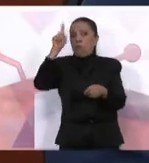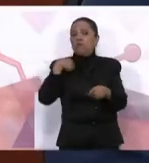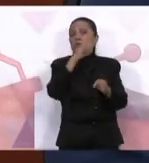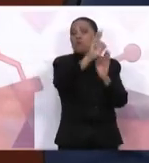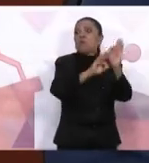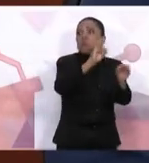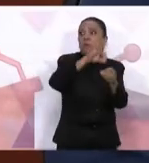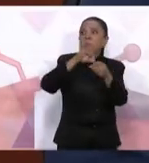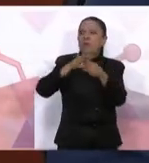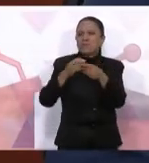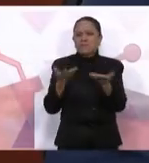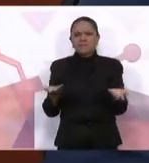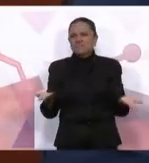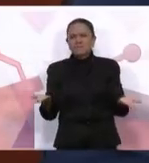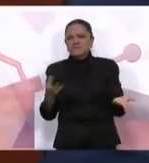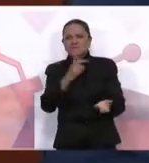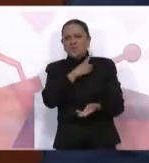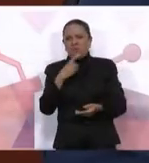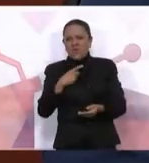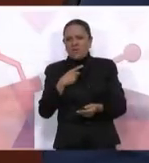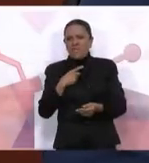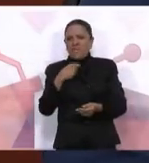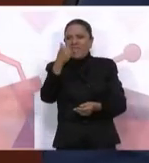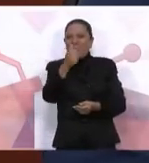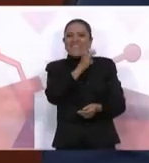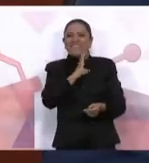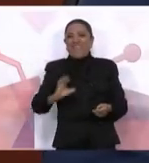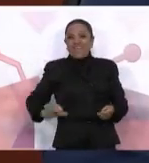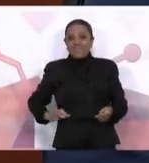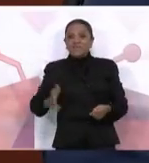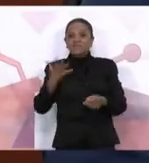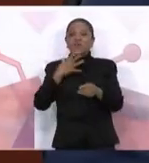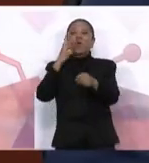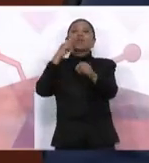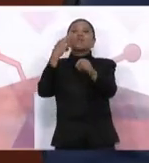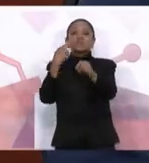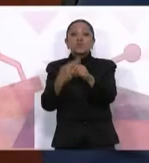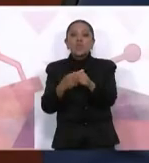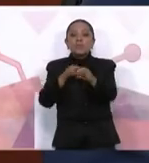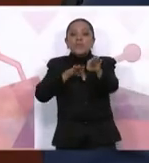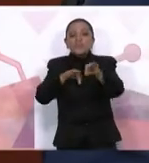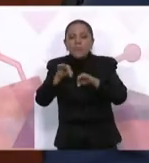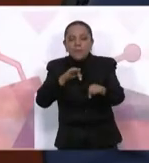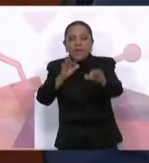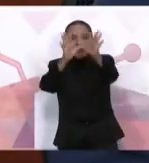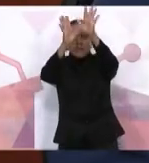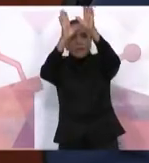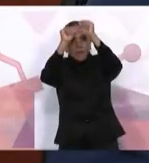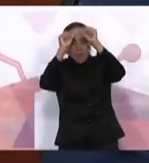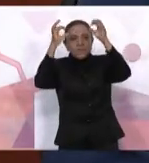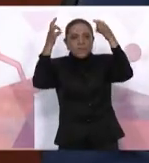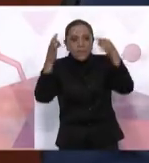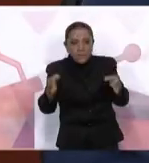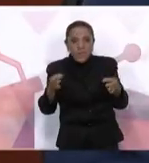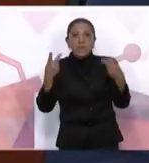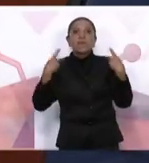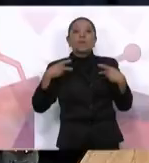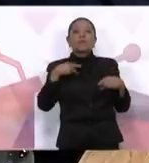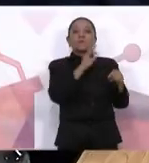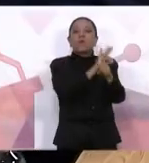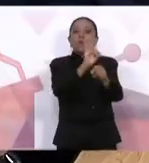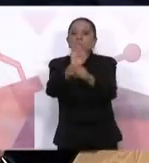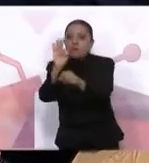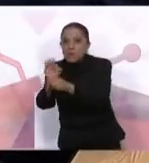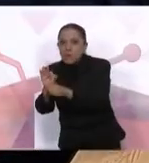responsabilidad de actuar de manera congruente apoyando a la gente que se vio afectada más allá de colores o de partido candidato